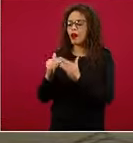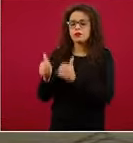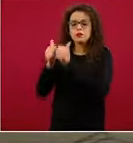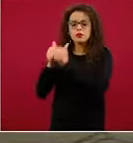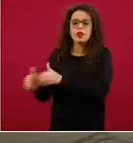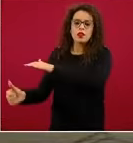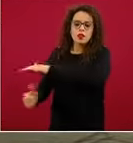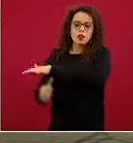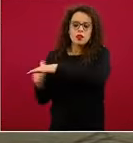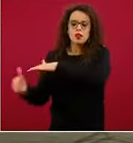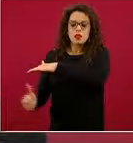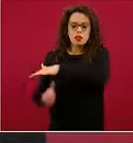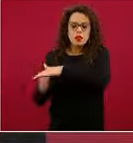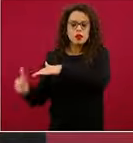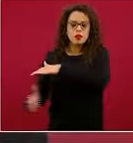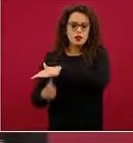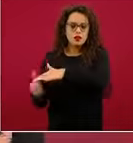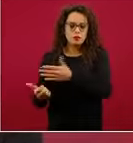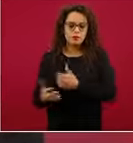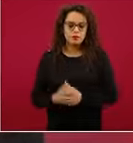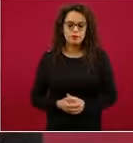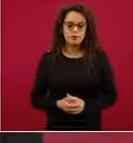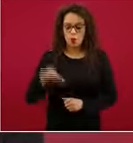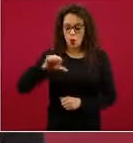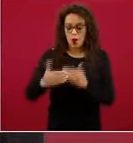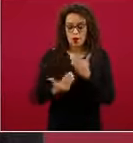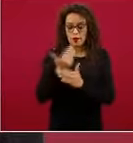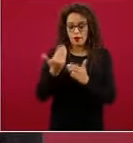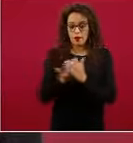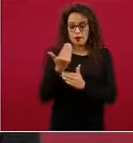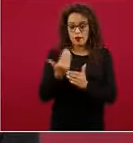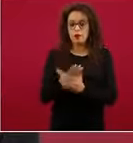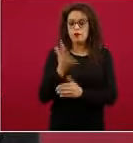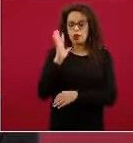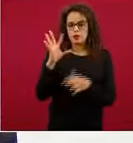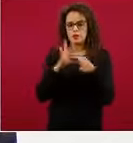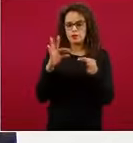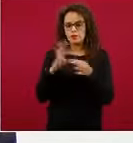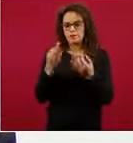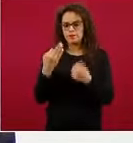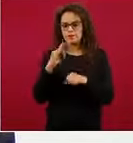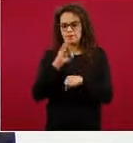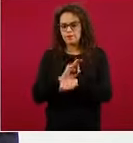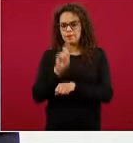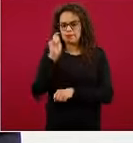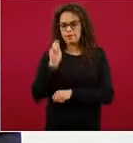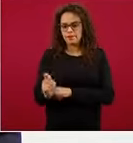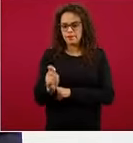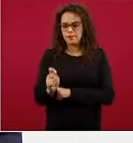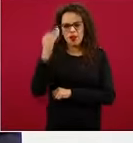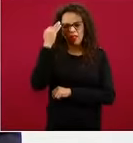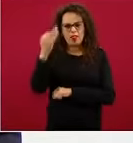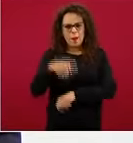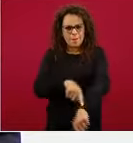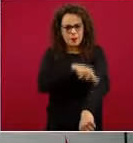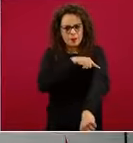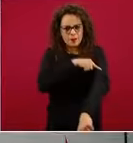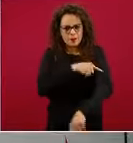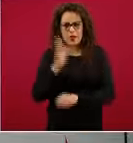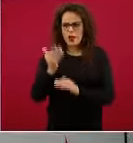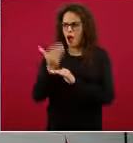mañana hablábamos del horizonte de largo plazo, la previsión de largo plazo, la hemos mencionado en un par de ocasiones, la volvemos a mencionar y la seguiremos